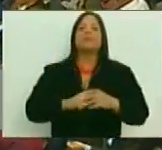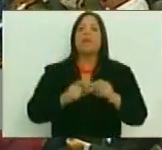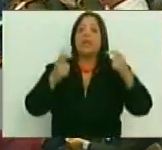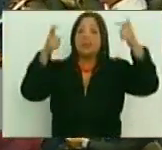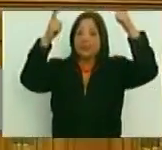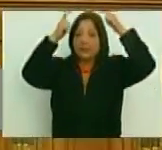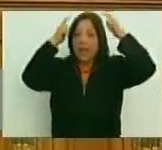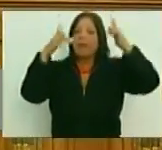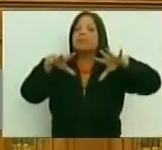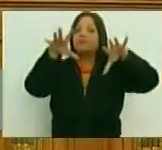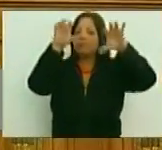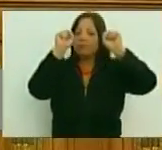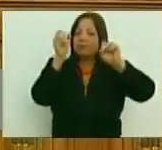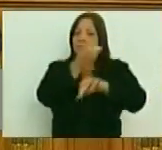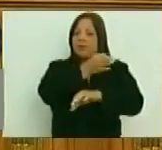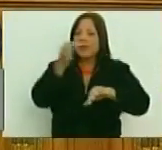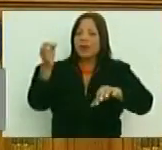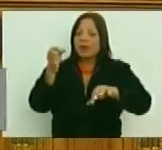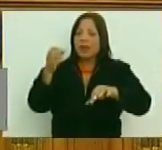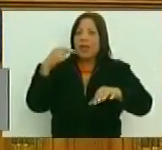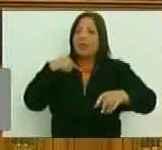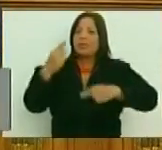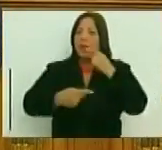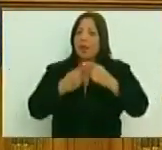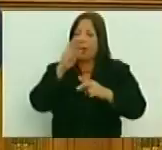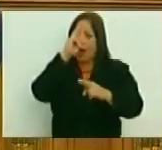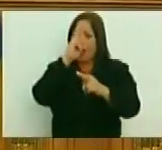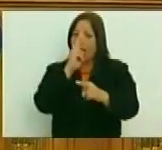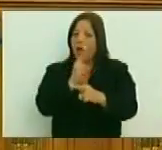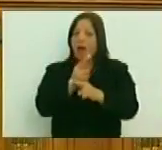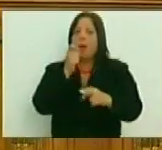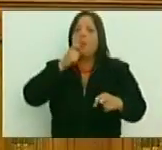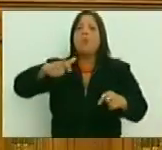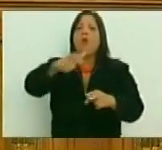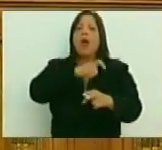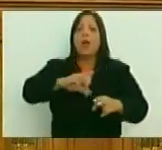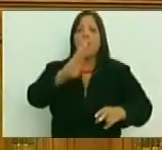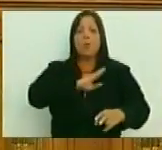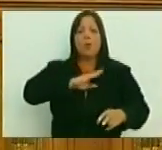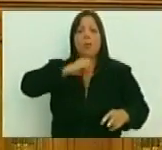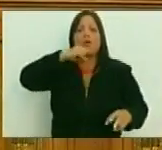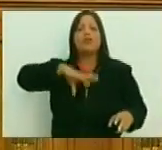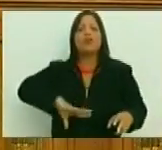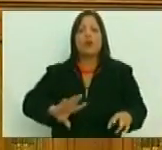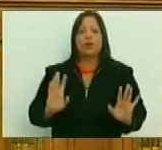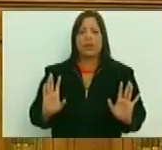Chávez comprende que debe propiciar un reconocimiento del pueblo en su propia historia.